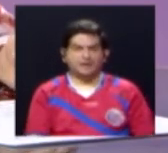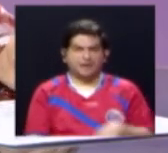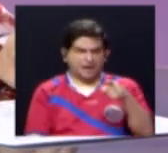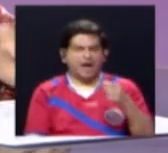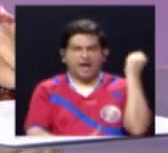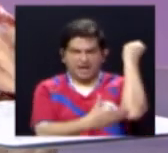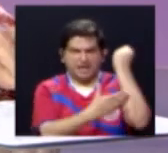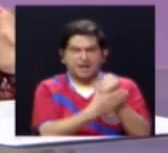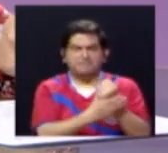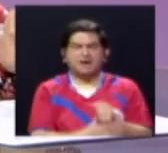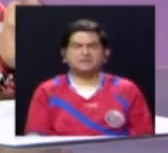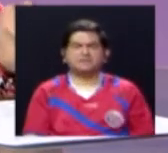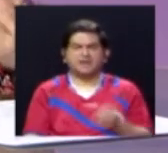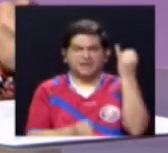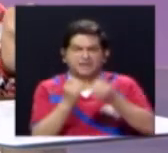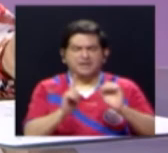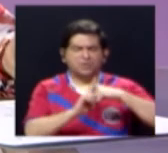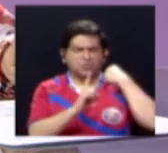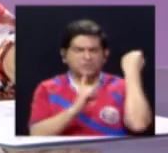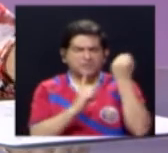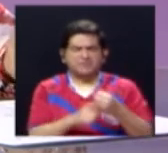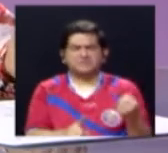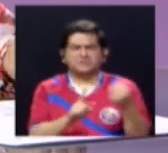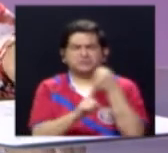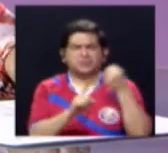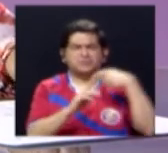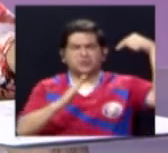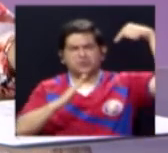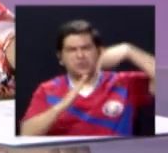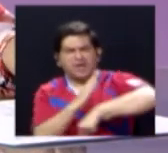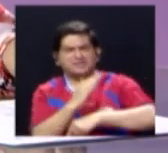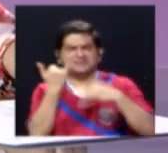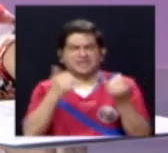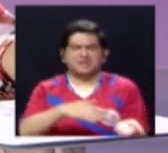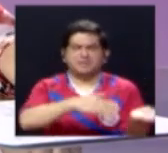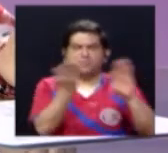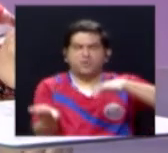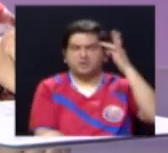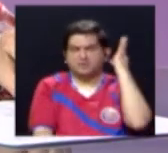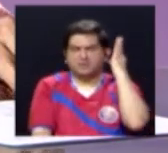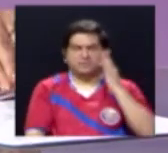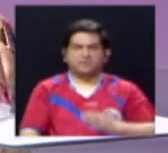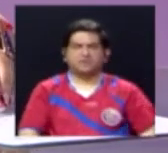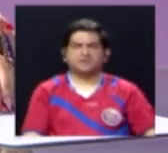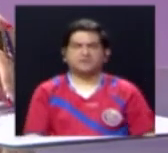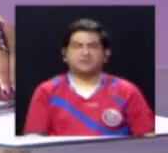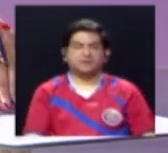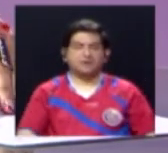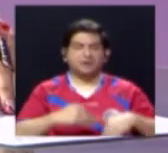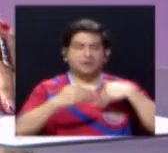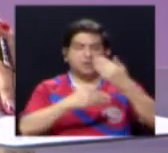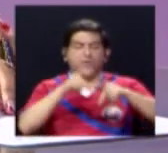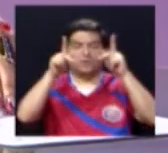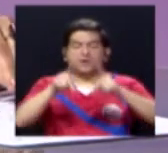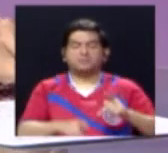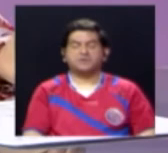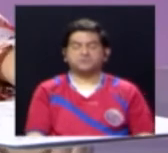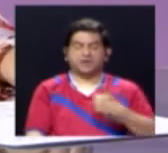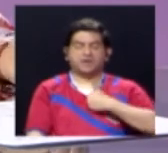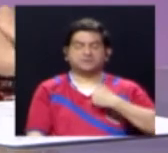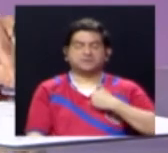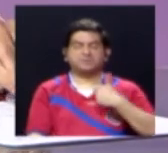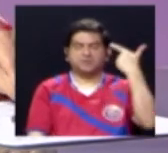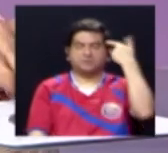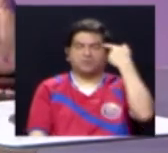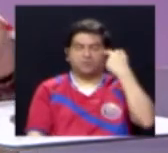es el último los escenarios de la violencia más grave porque pierden la vida en las mujeres luego él se suicida y todo